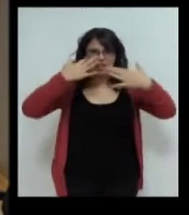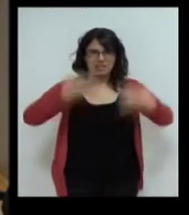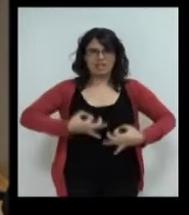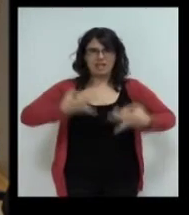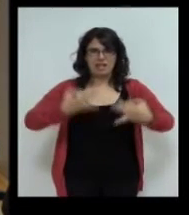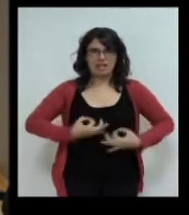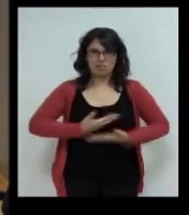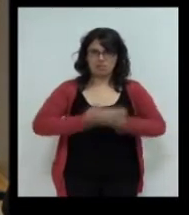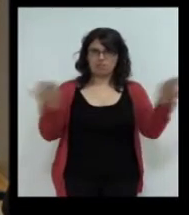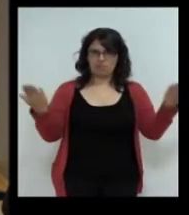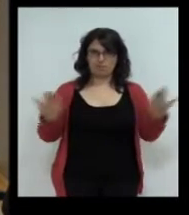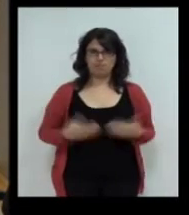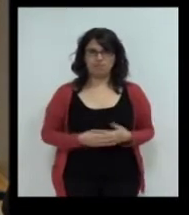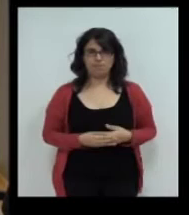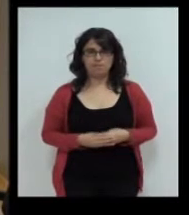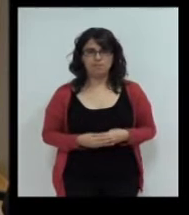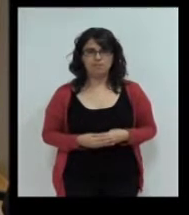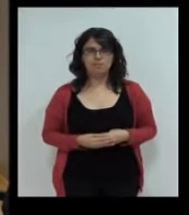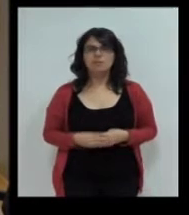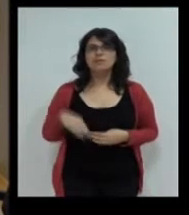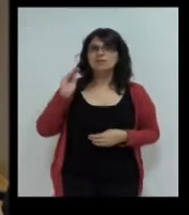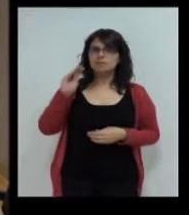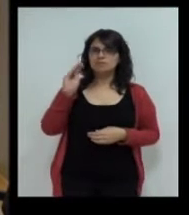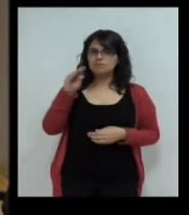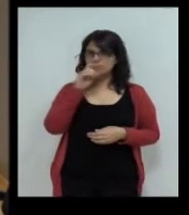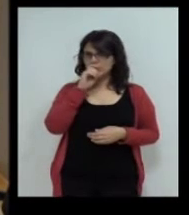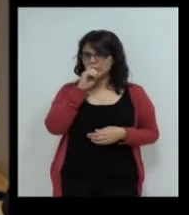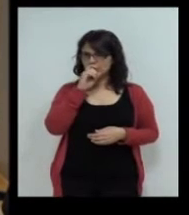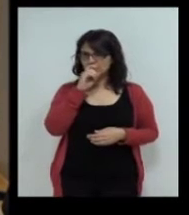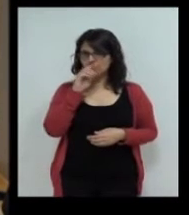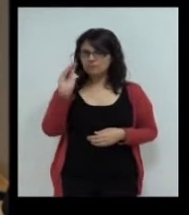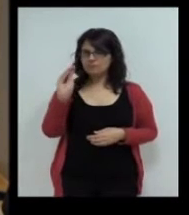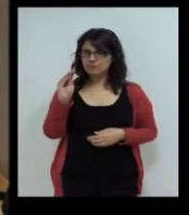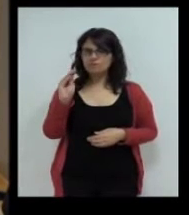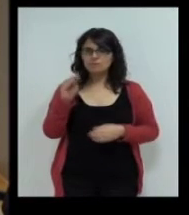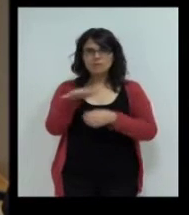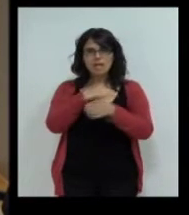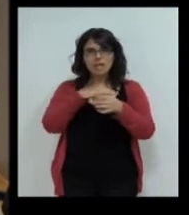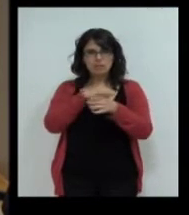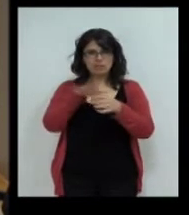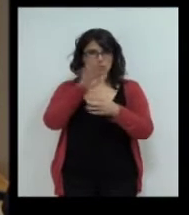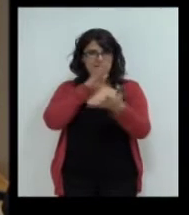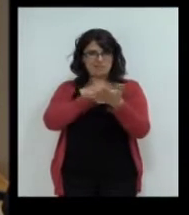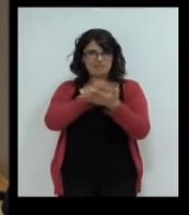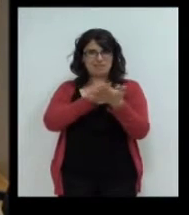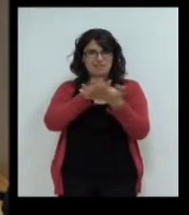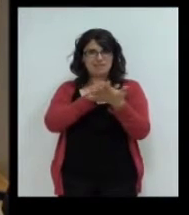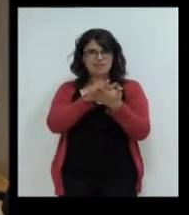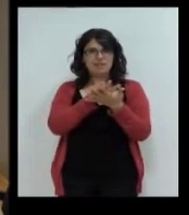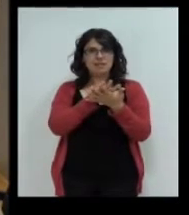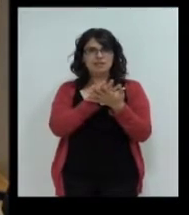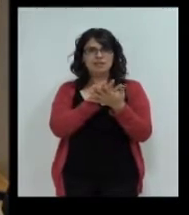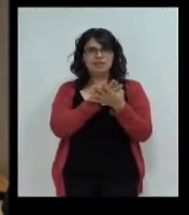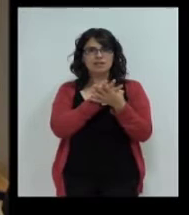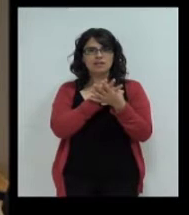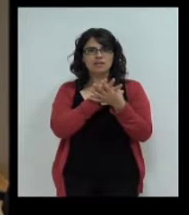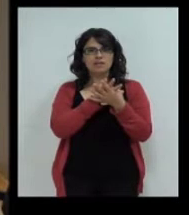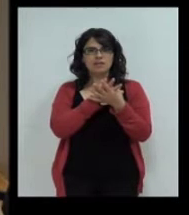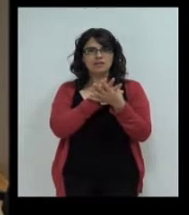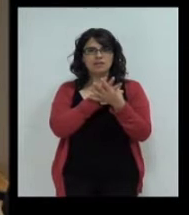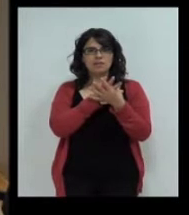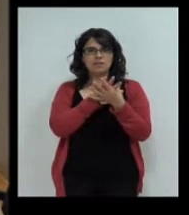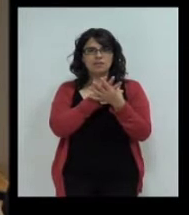resto, para la gente. En este ámbito hay pasos, porque entiendo